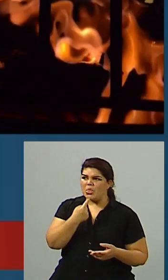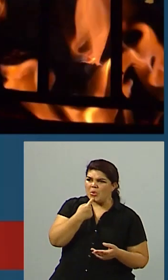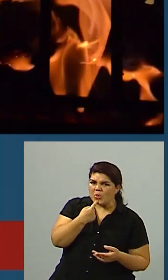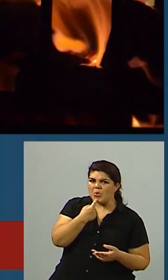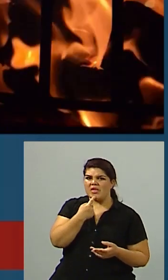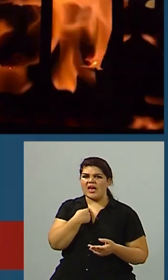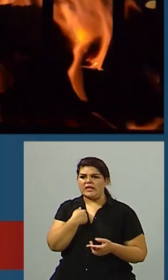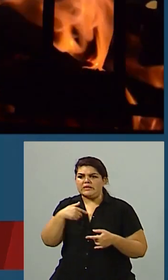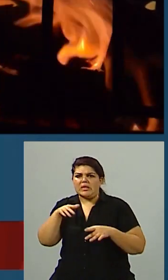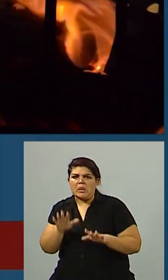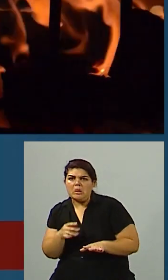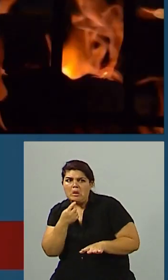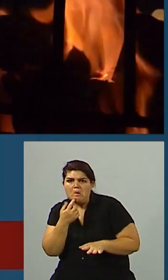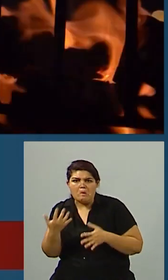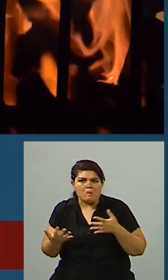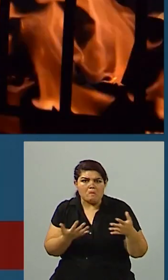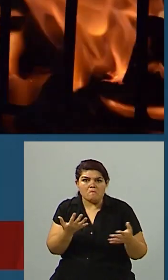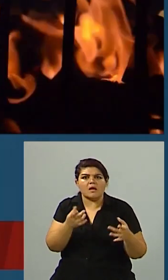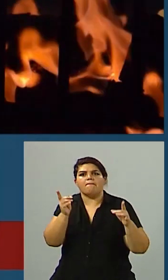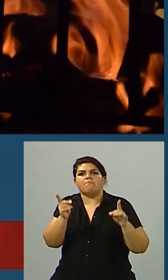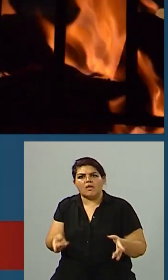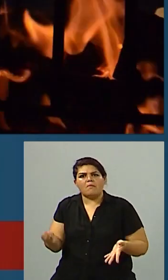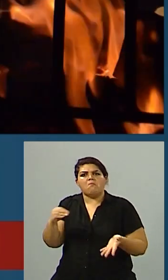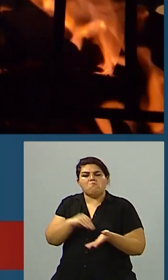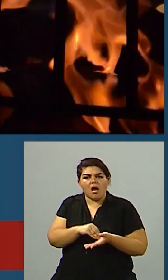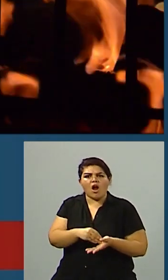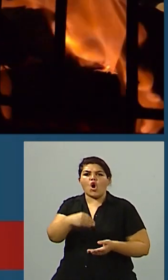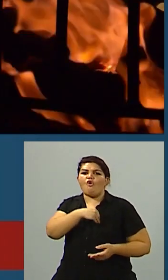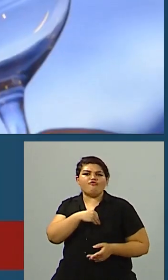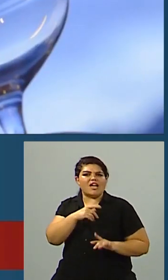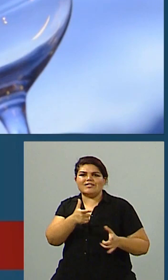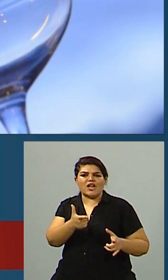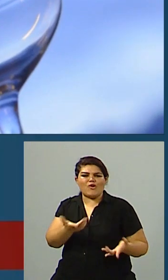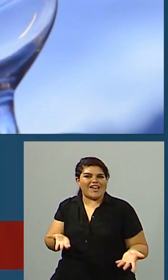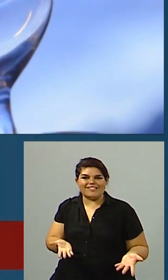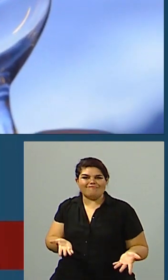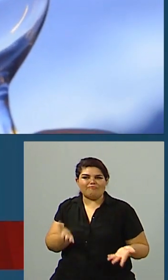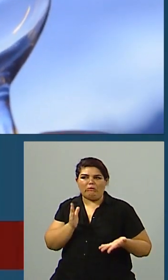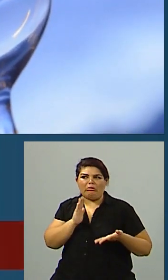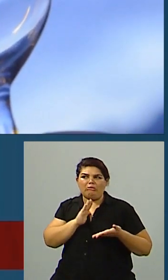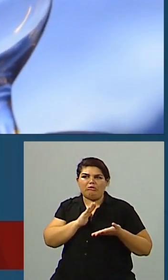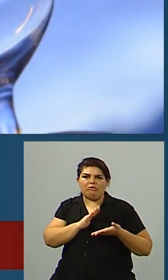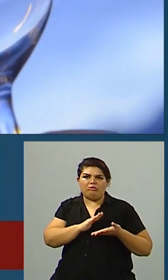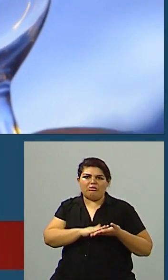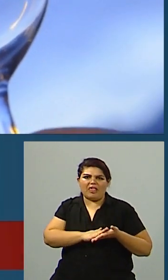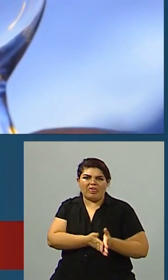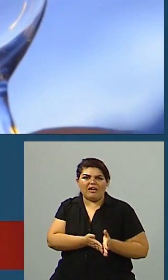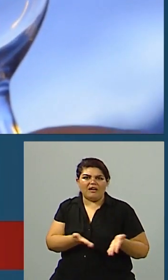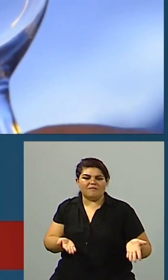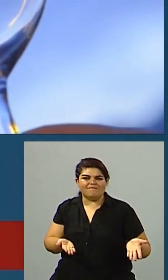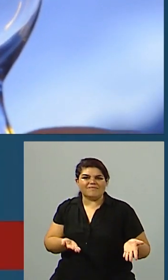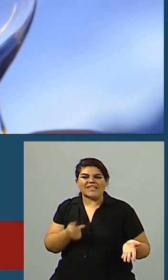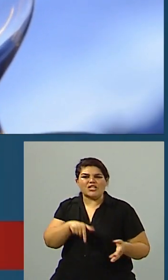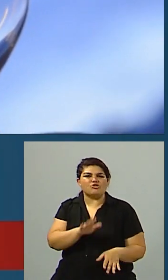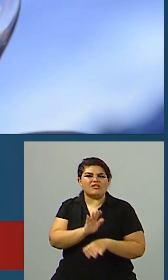la desconfianza. Sin frente duda. a todo esto. Y esperar con desconfianza algo, yo creo que va restando no solamente energía,